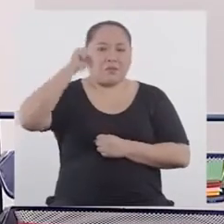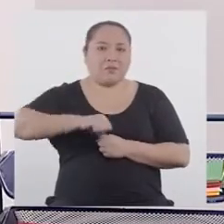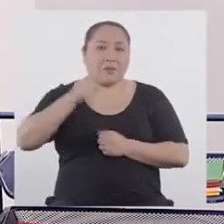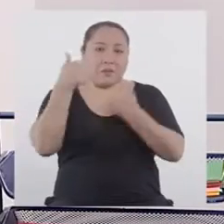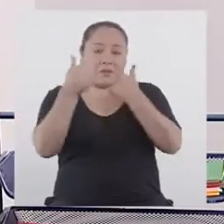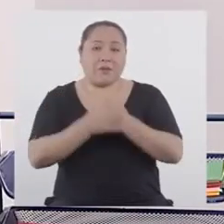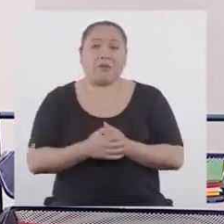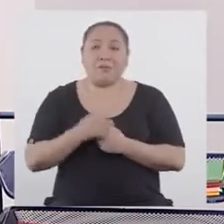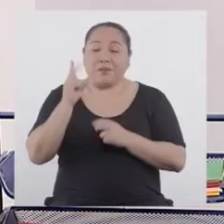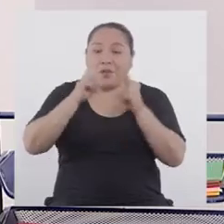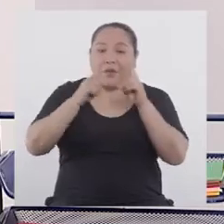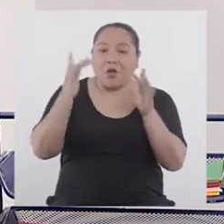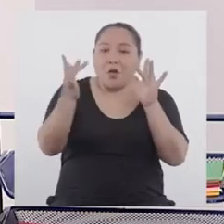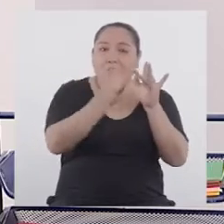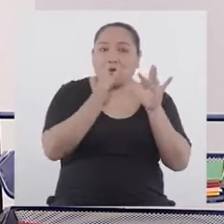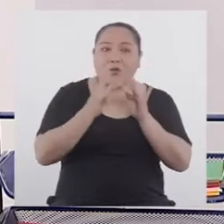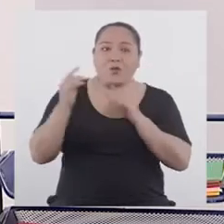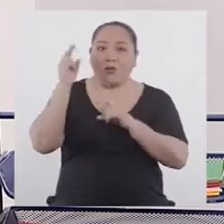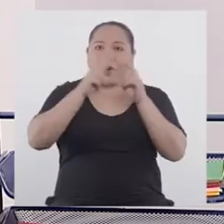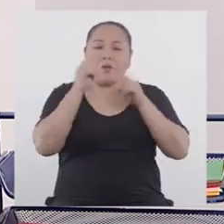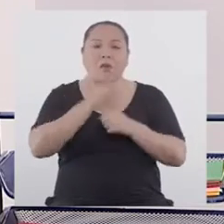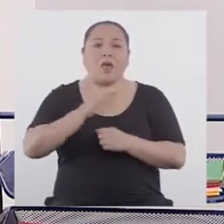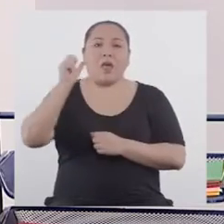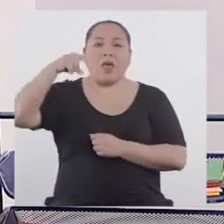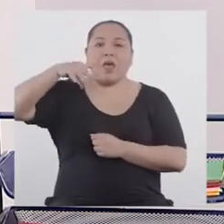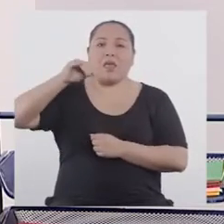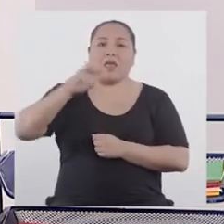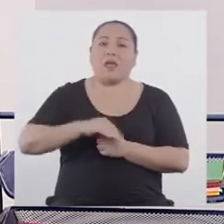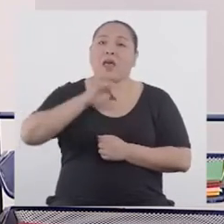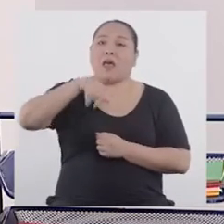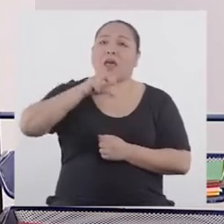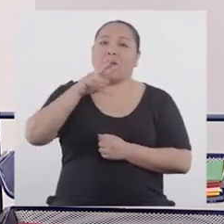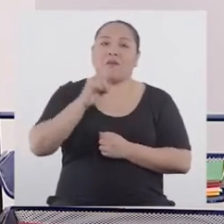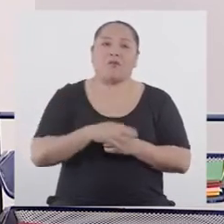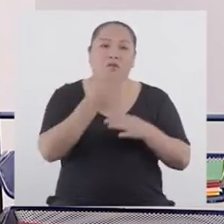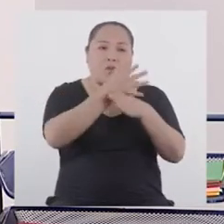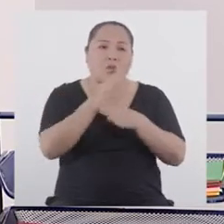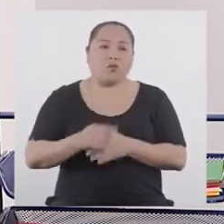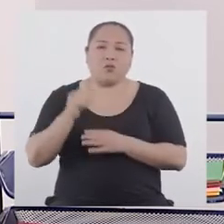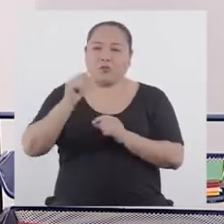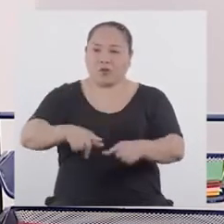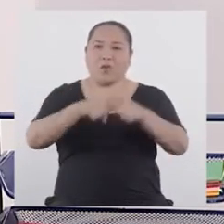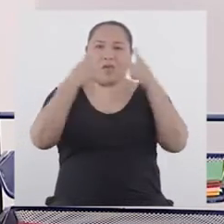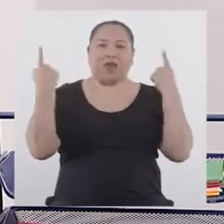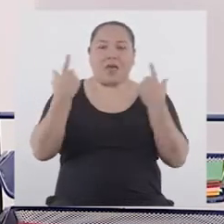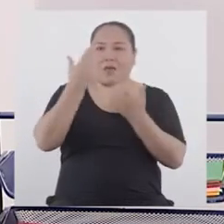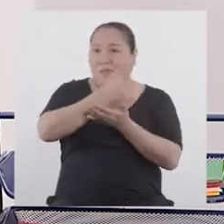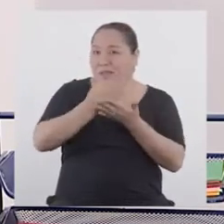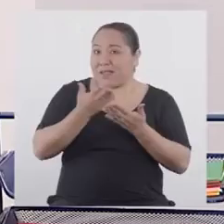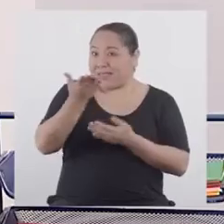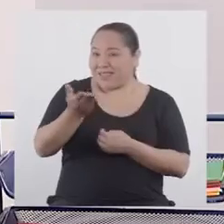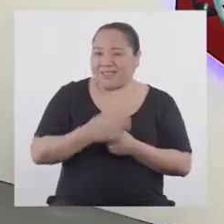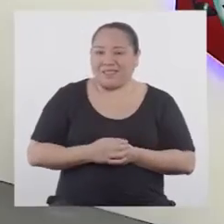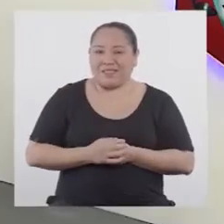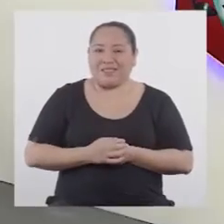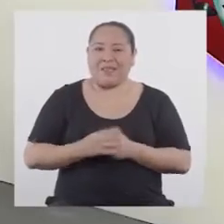parece bien. Y mientras vamos conectándolos, vayamos con Andrea y Javier, quienes nos compartirán un super bloque